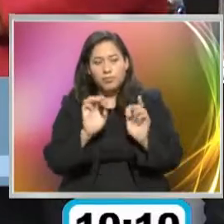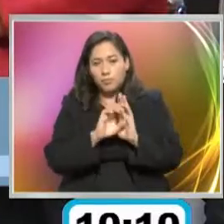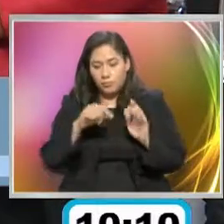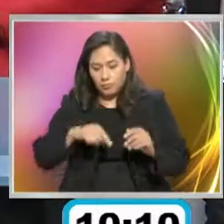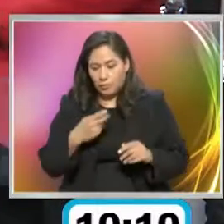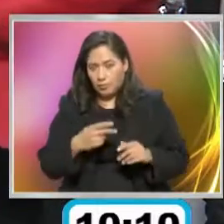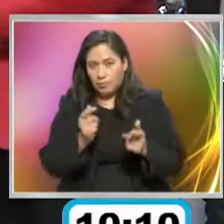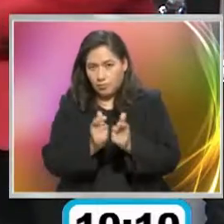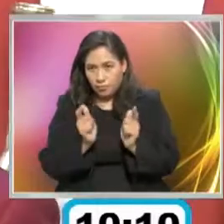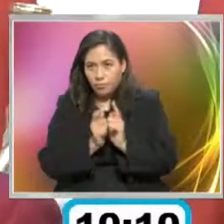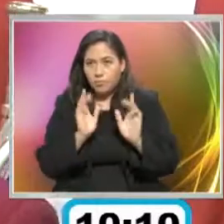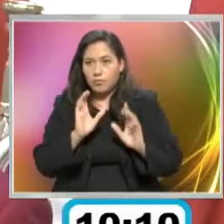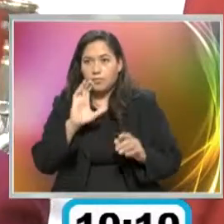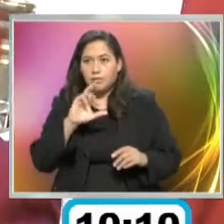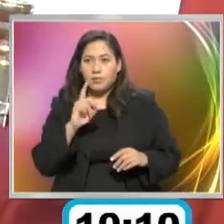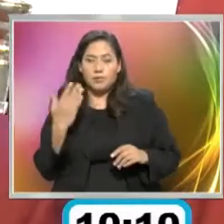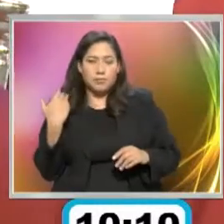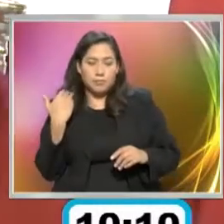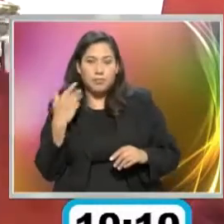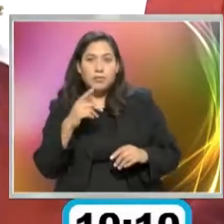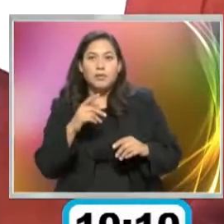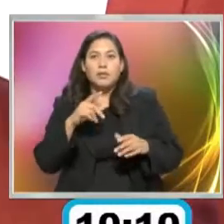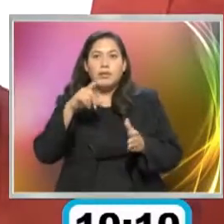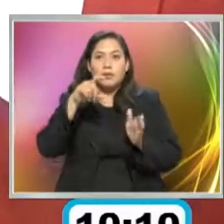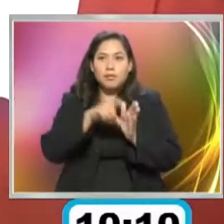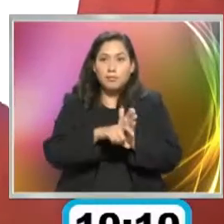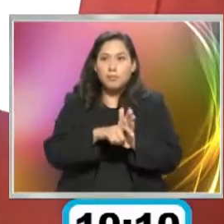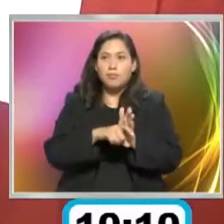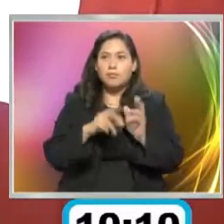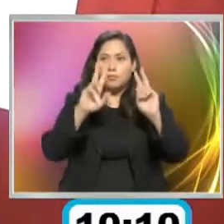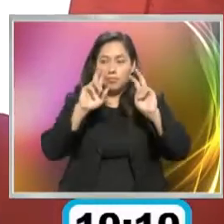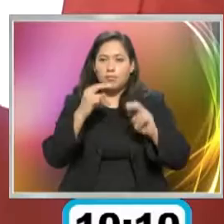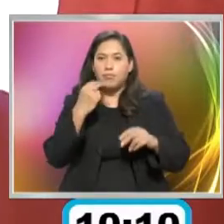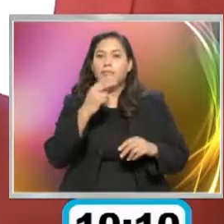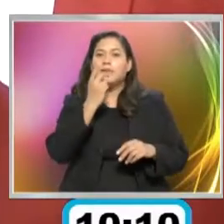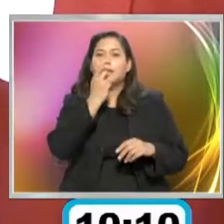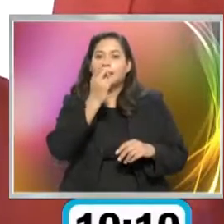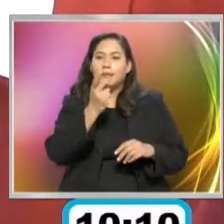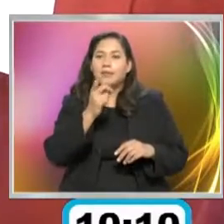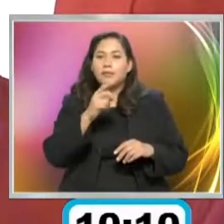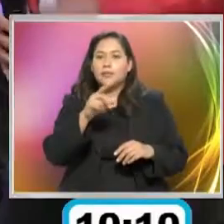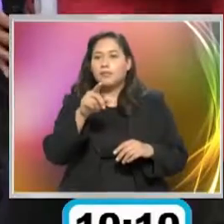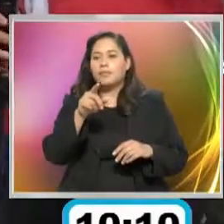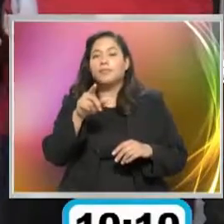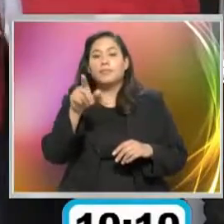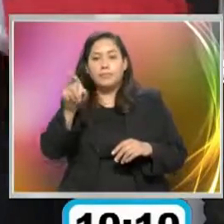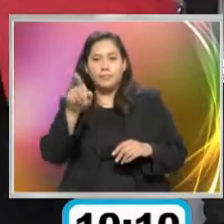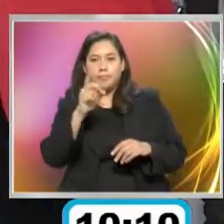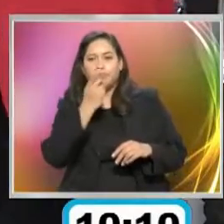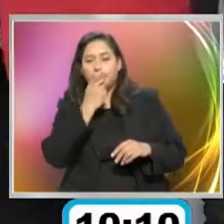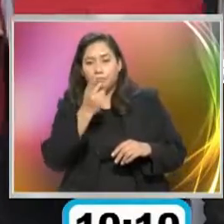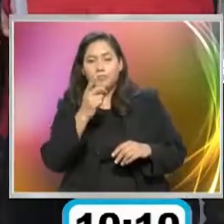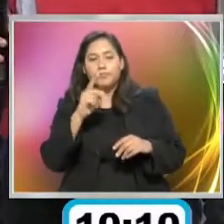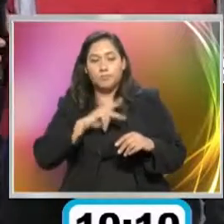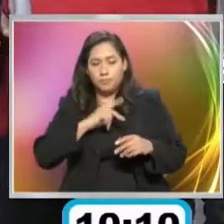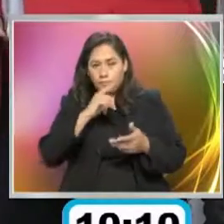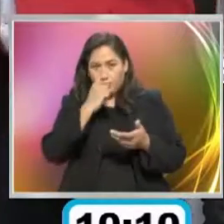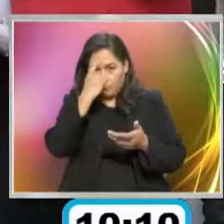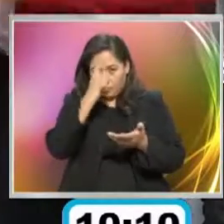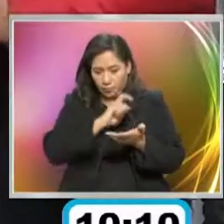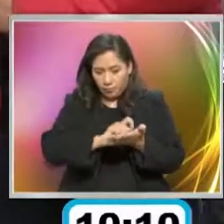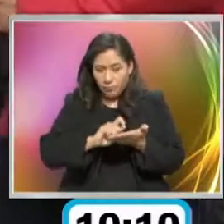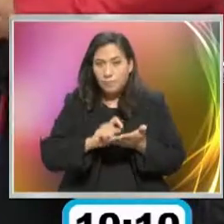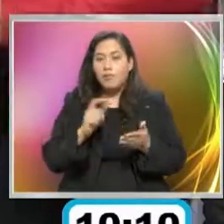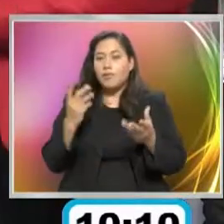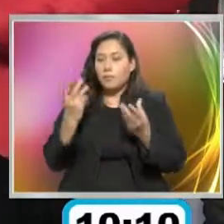banda también ya en el disco pasado grabaron una que se llama Dile, también fue de mi autoría. En este disco, en la quinta producción, viene un tema que compuse con Guillermo, con